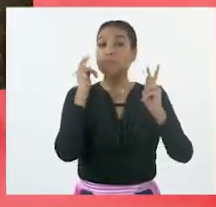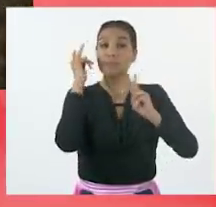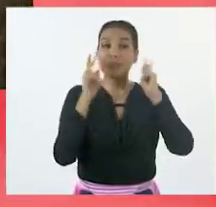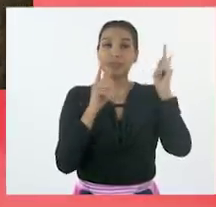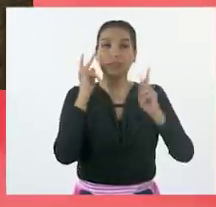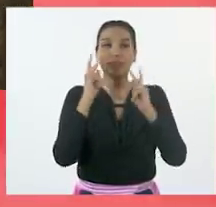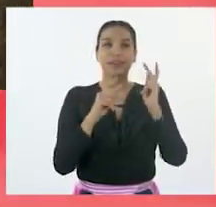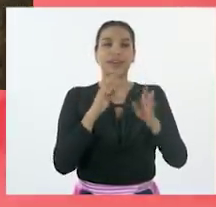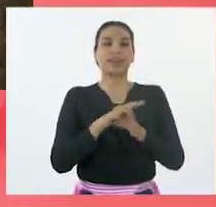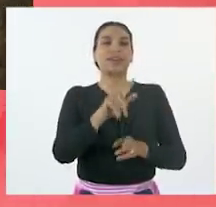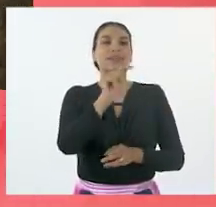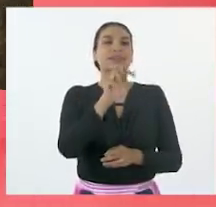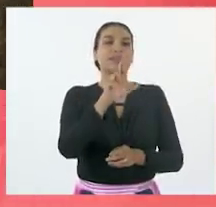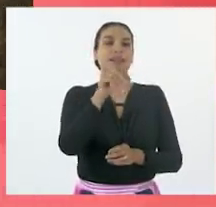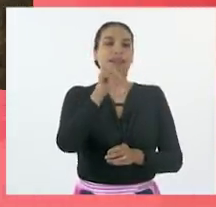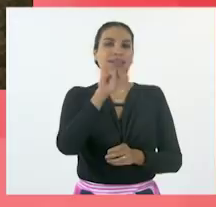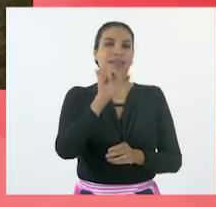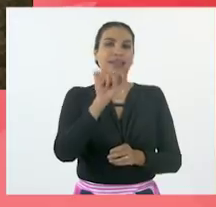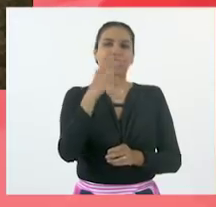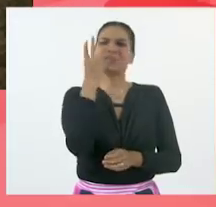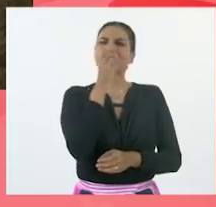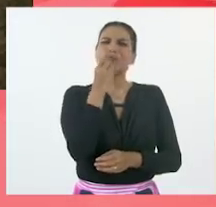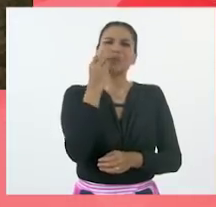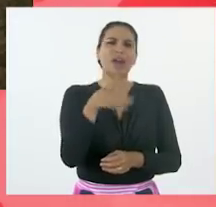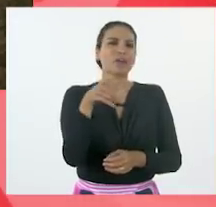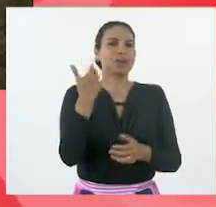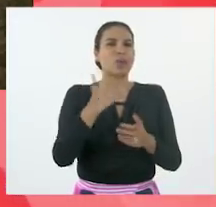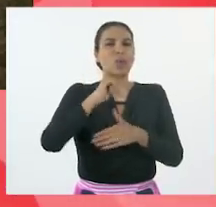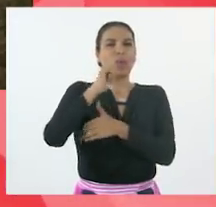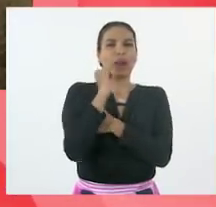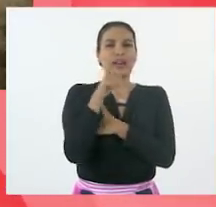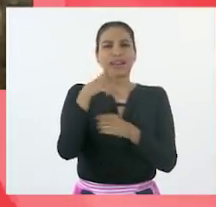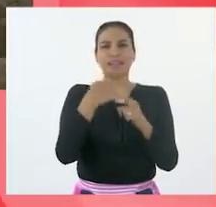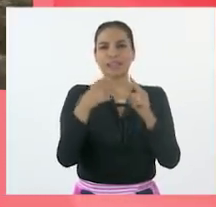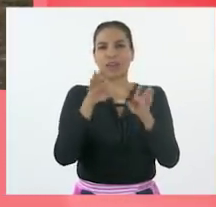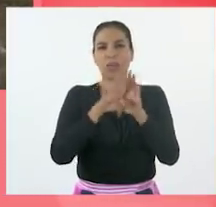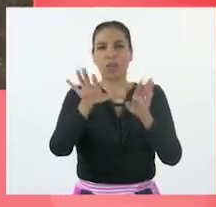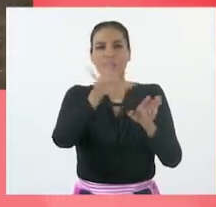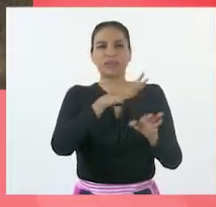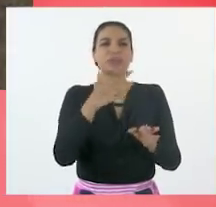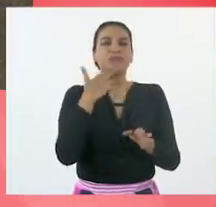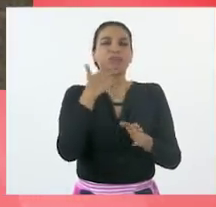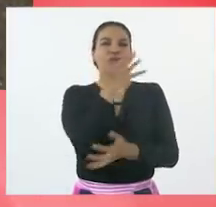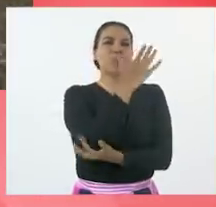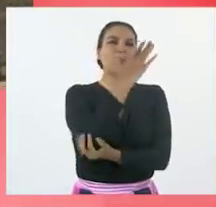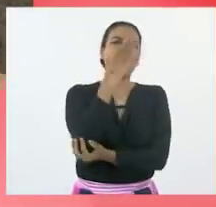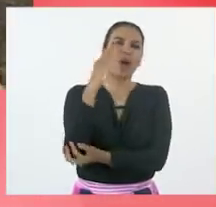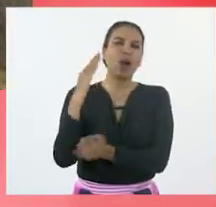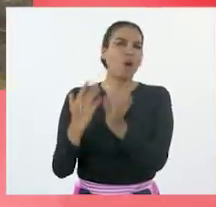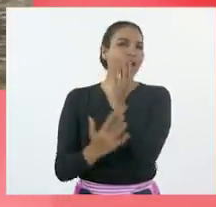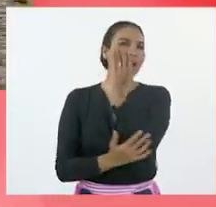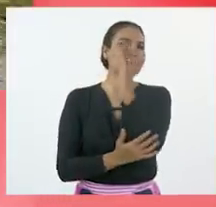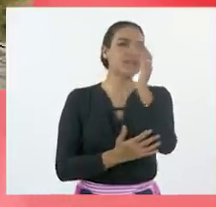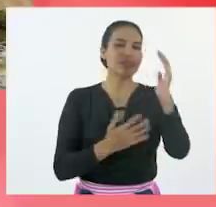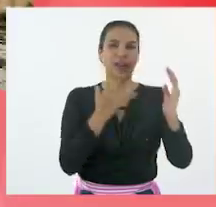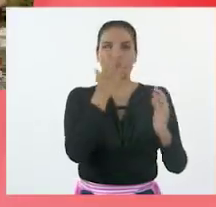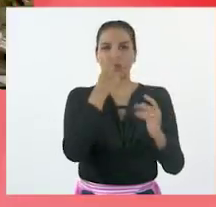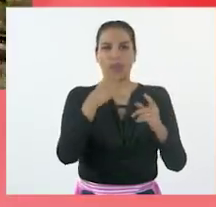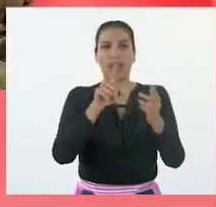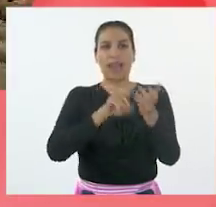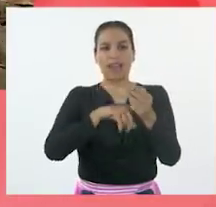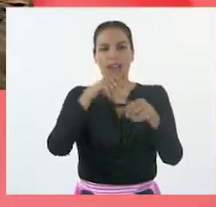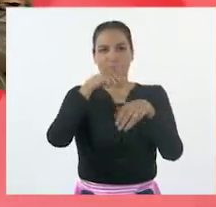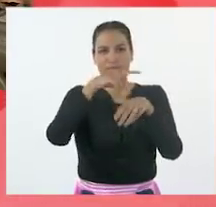visitaremos La Trinidad, una maravilla donde se guardan tesoros biológicos. Sus bosques son incomparables, al igual que sus